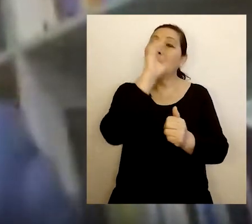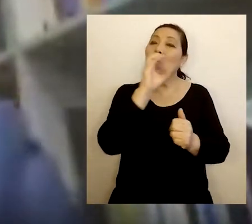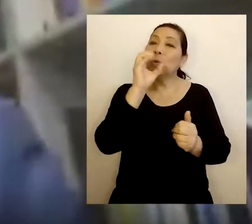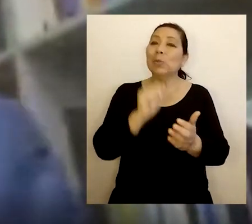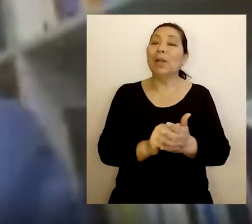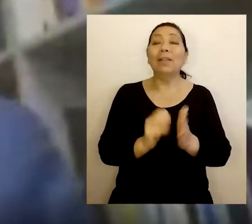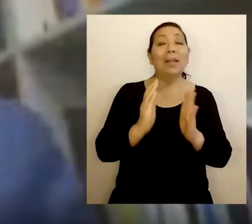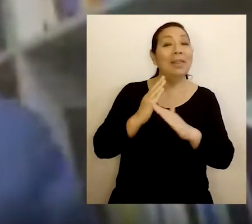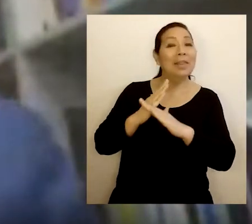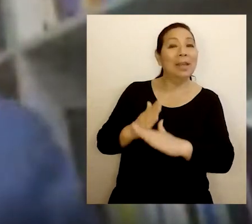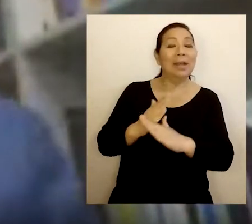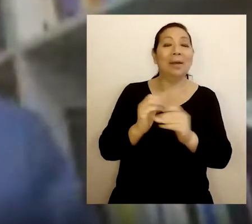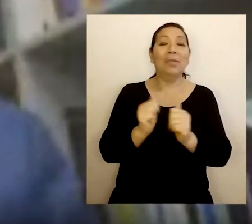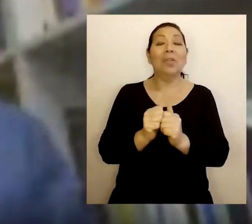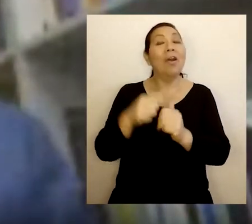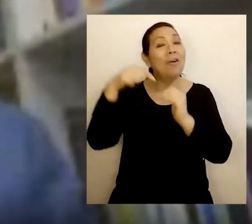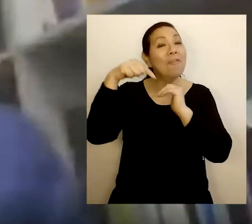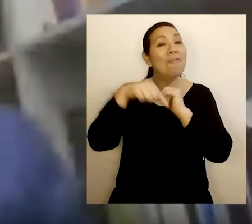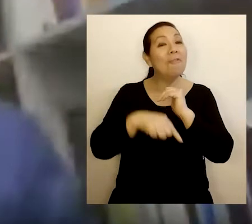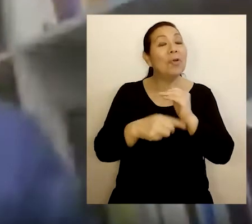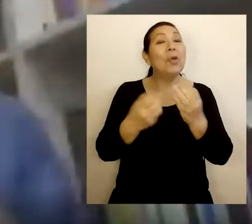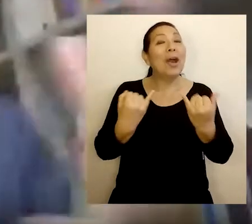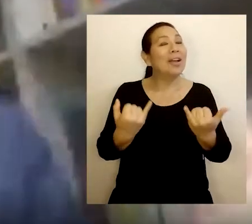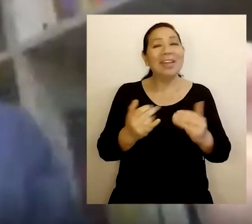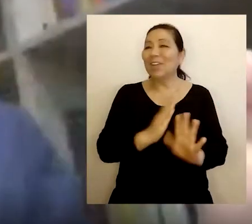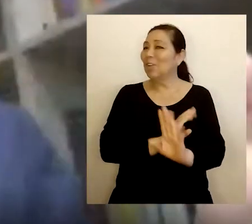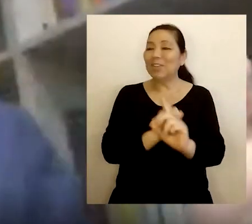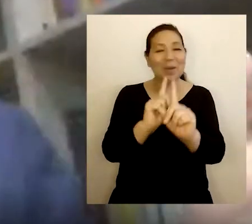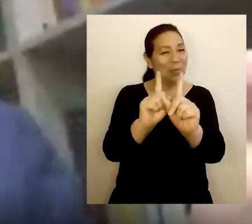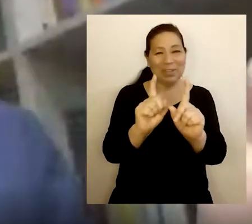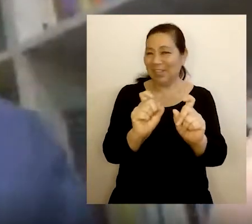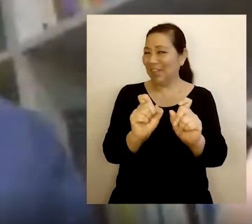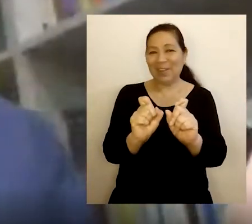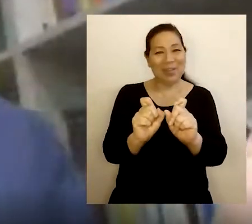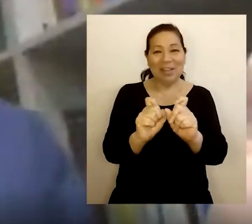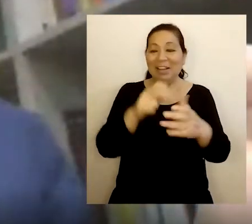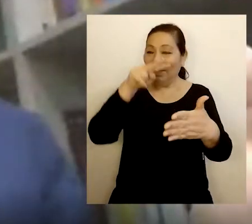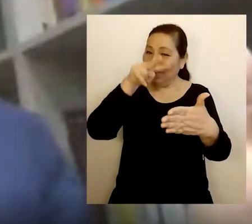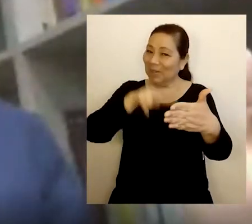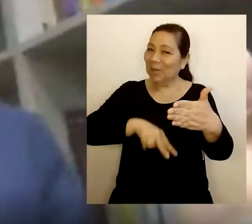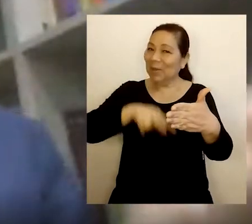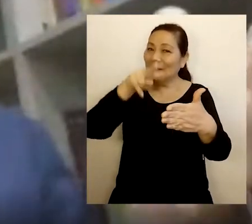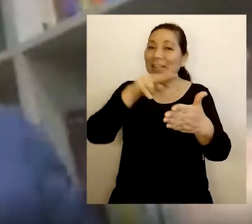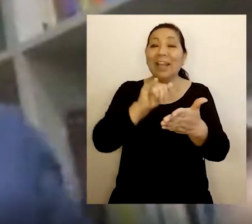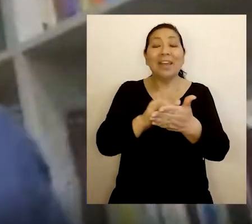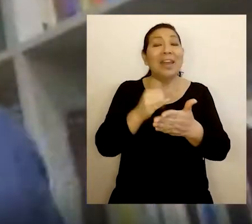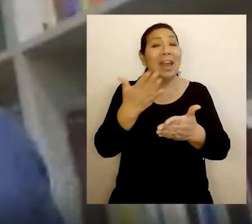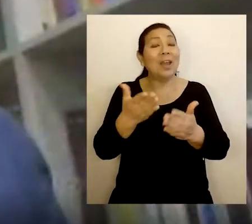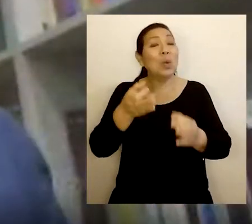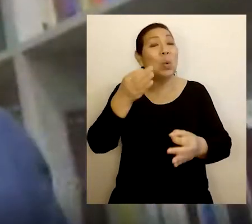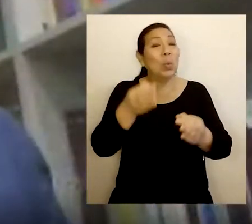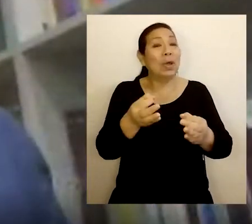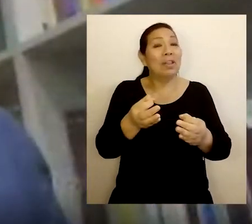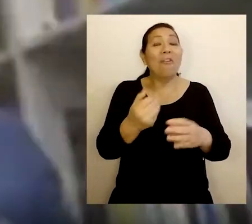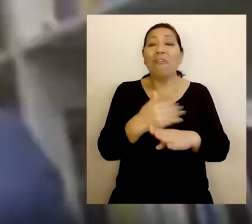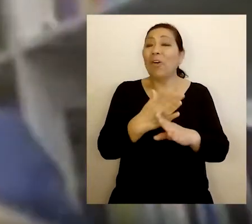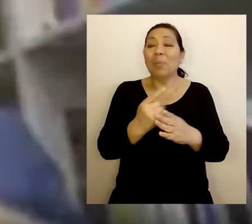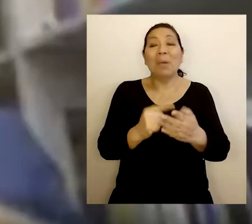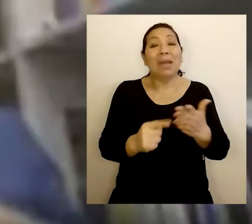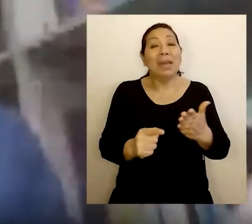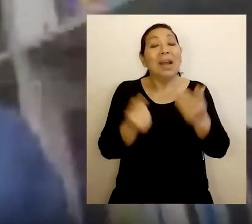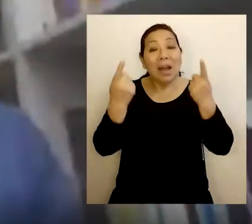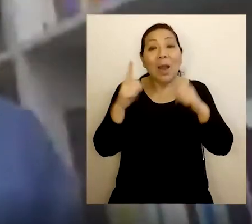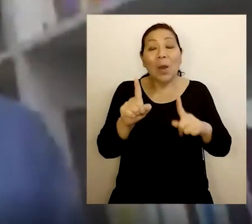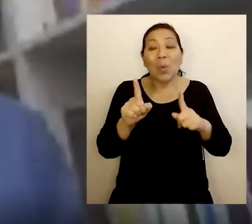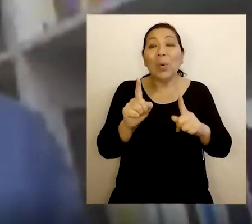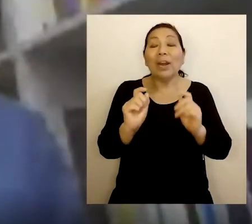dejar de lado un elemento de fondo. Acá no se ha cuestionado, y si revisamos el habeas corpus, que haya una sentencia inmotivada, que el